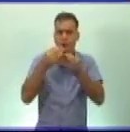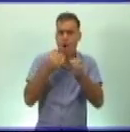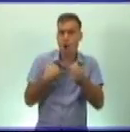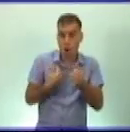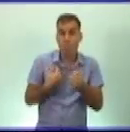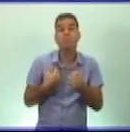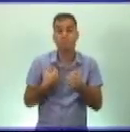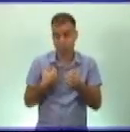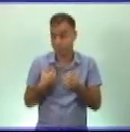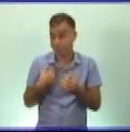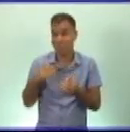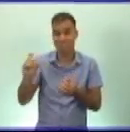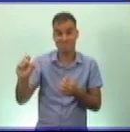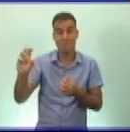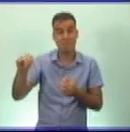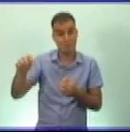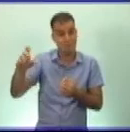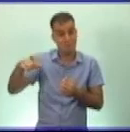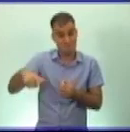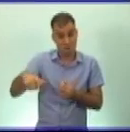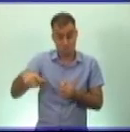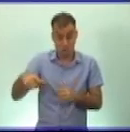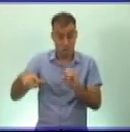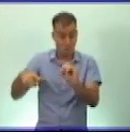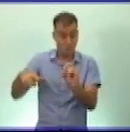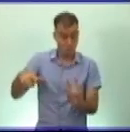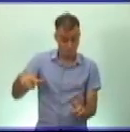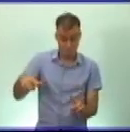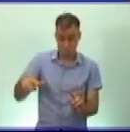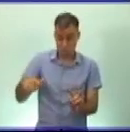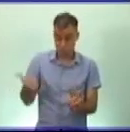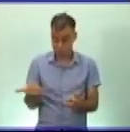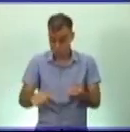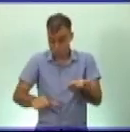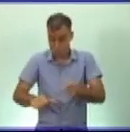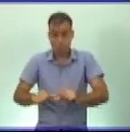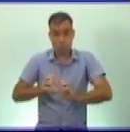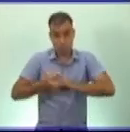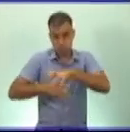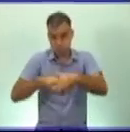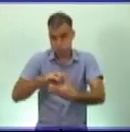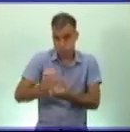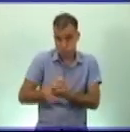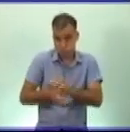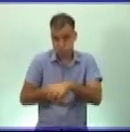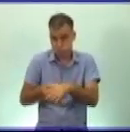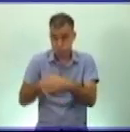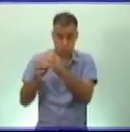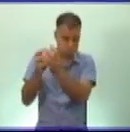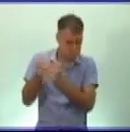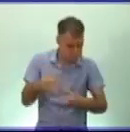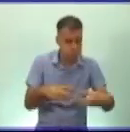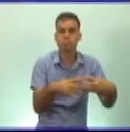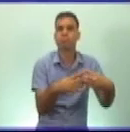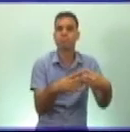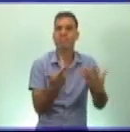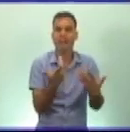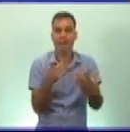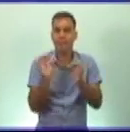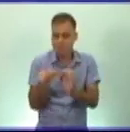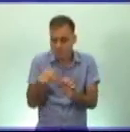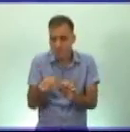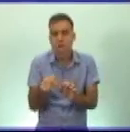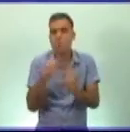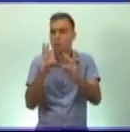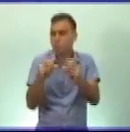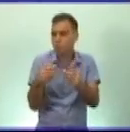el dioxígeno gaseoso y se forma, se produce el óxido de magnesio sólido y la reacción es exotérmica. Eso es desde